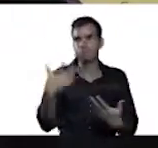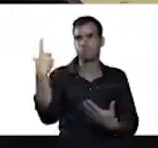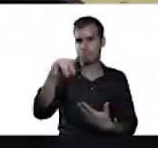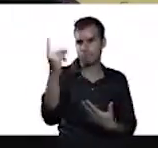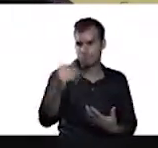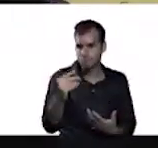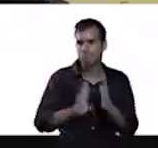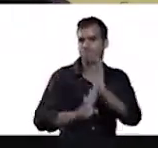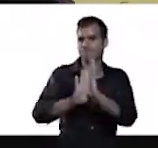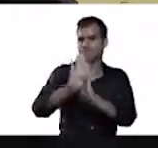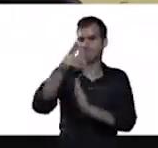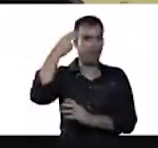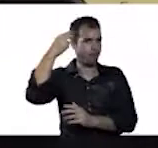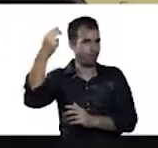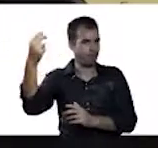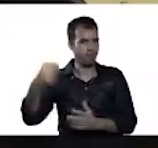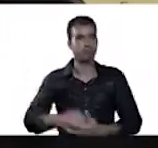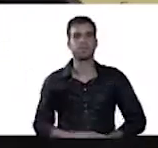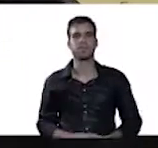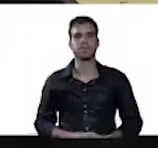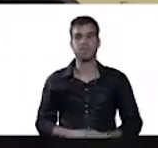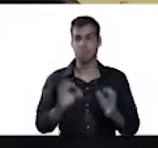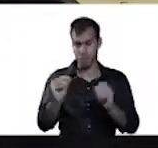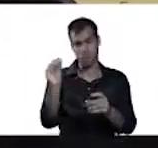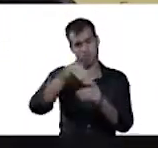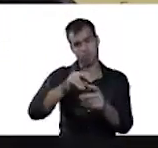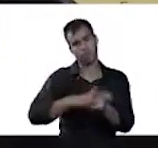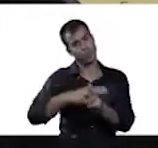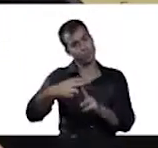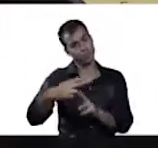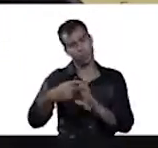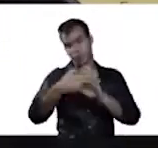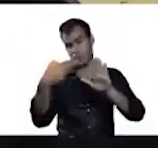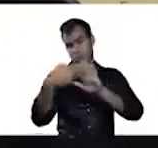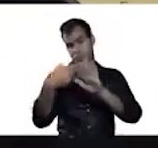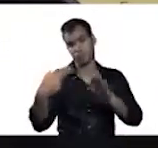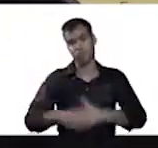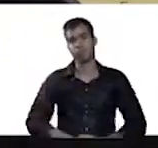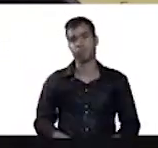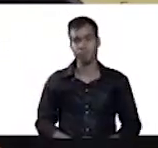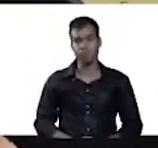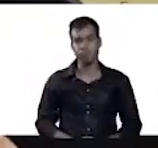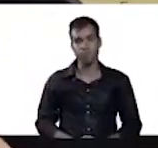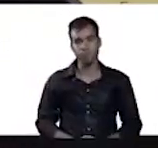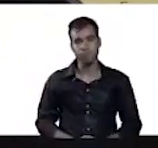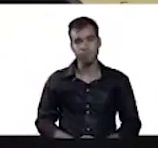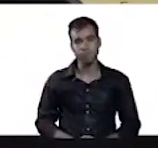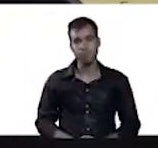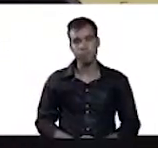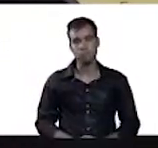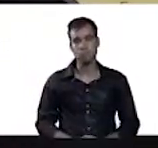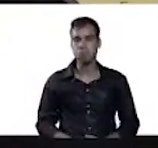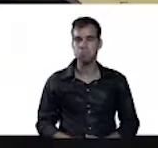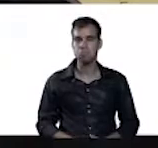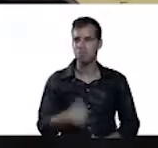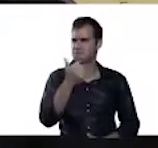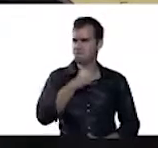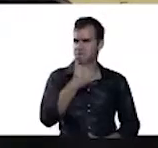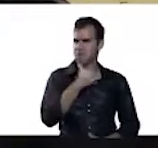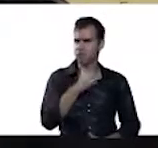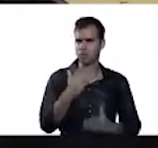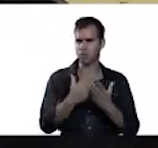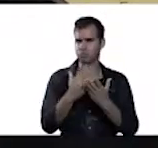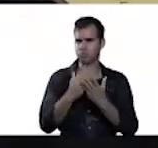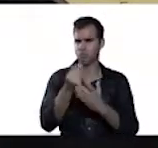ejercitarse, desarrollar las habilidades que son propias de la asignatura y que le van a facilitar después el